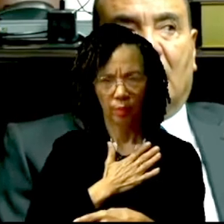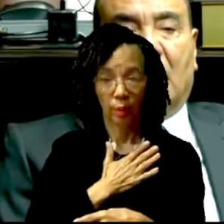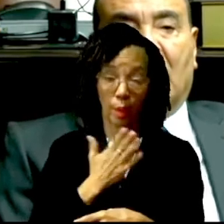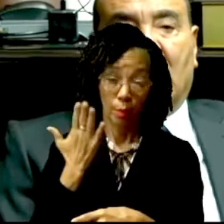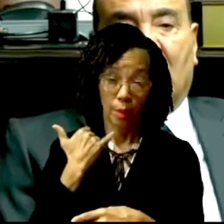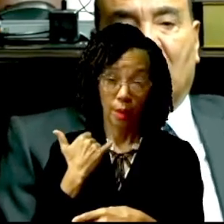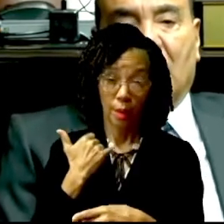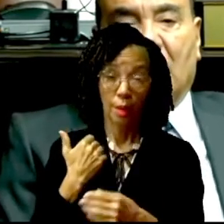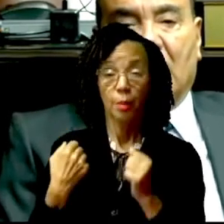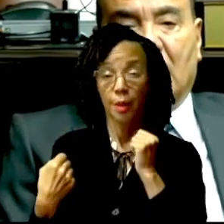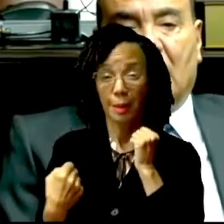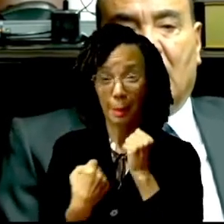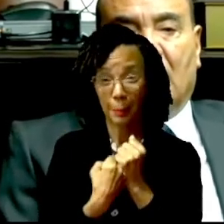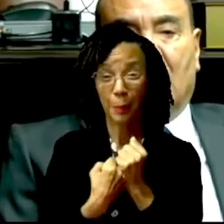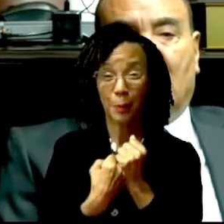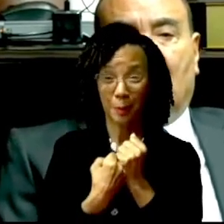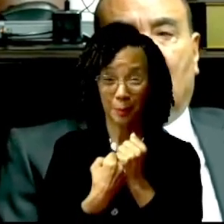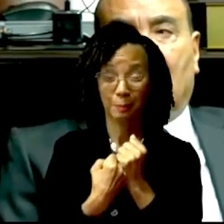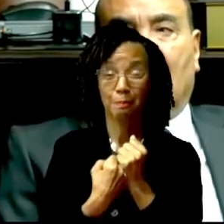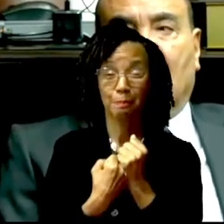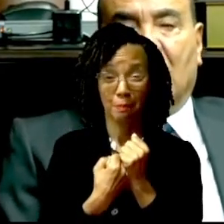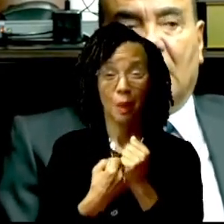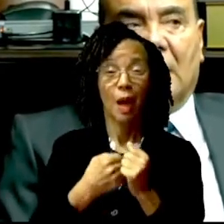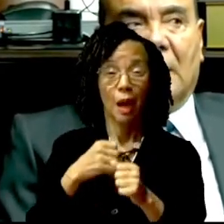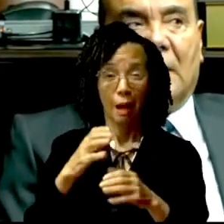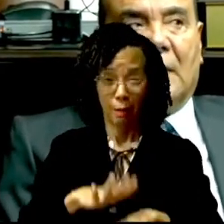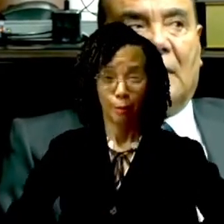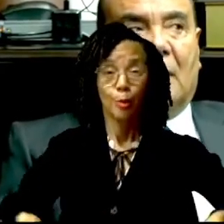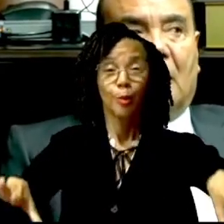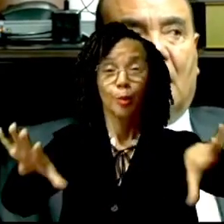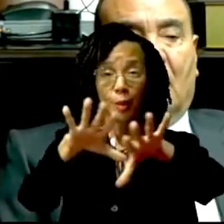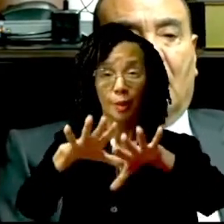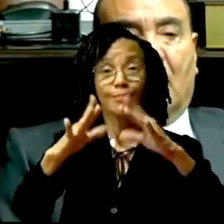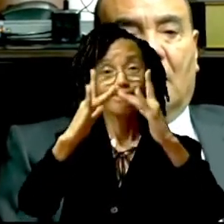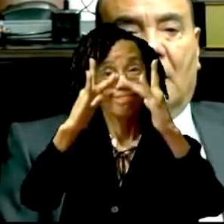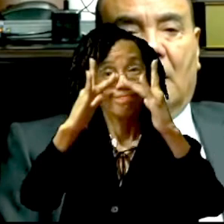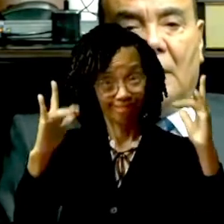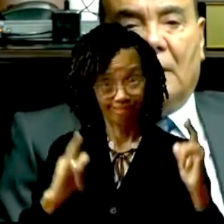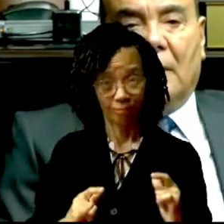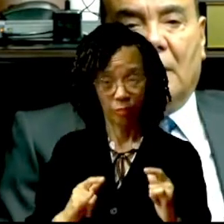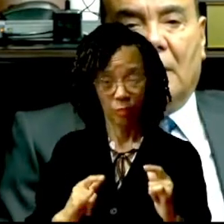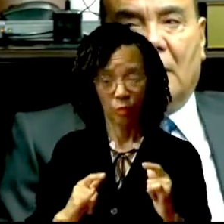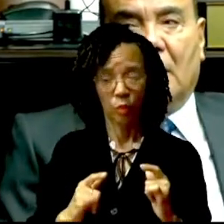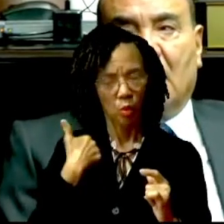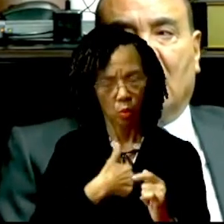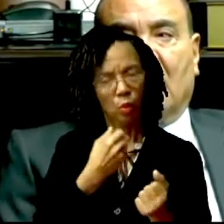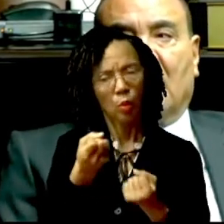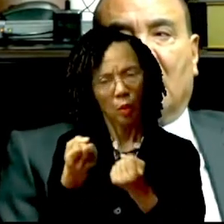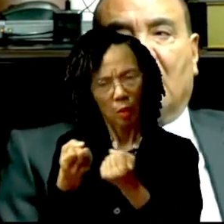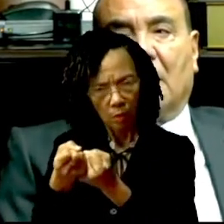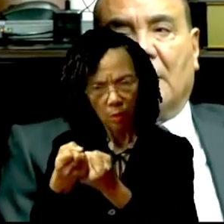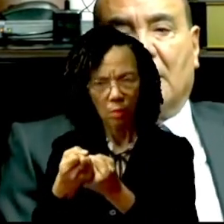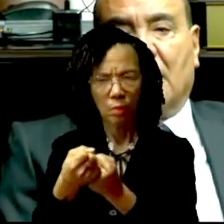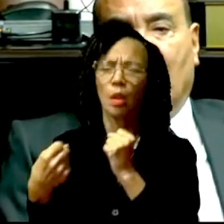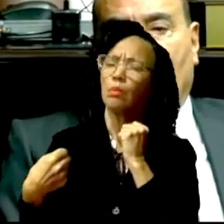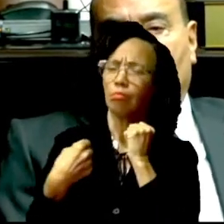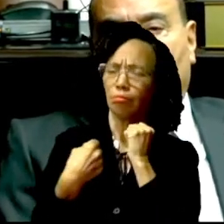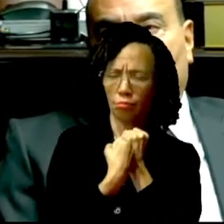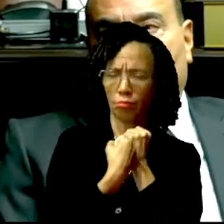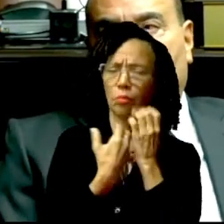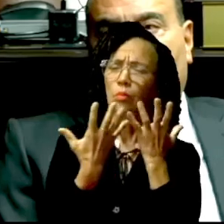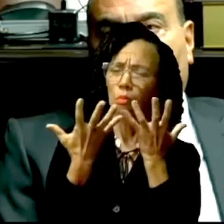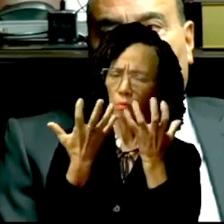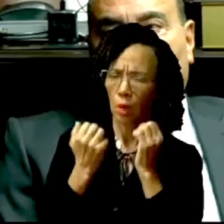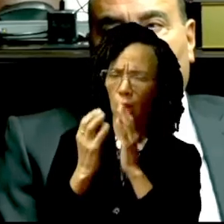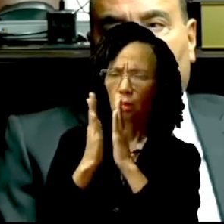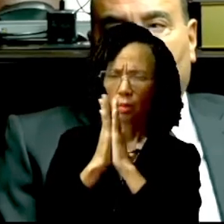comunidad y todo lo que venga en beneficio de nuestra comunidad va a ser apoyado por nosotros también. Entonces, formalmente